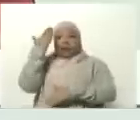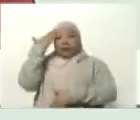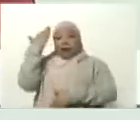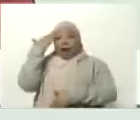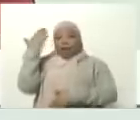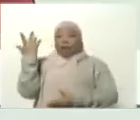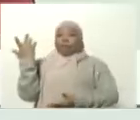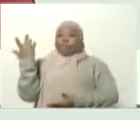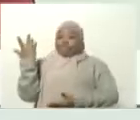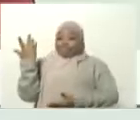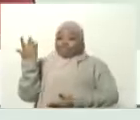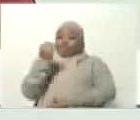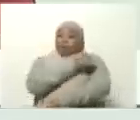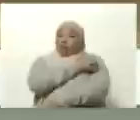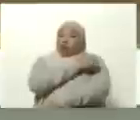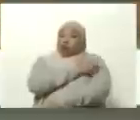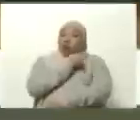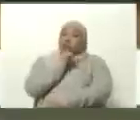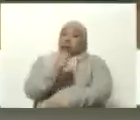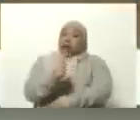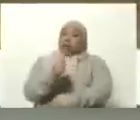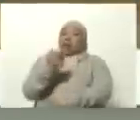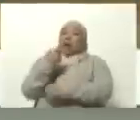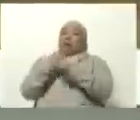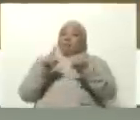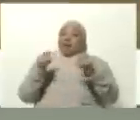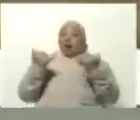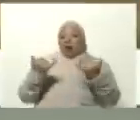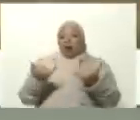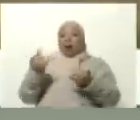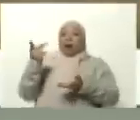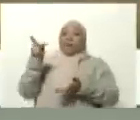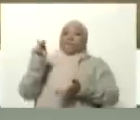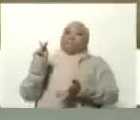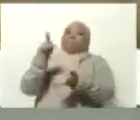democracia participativa y protagónica.